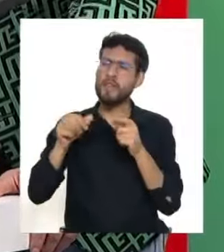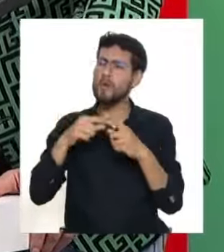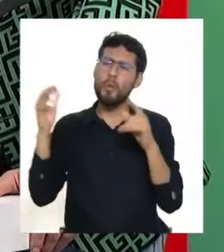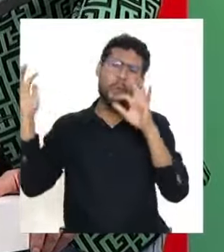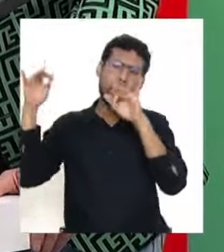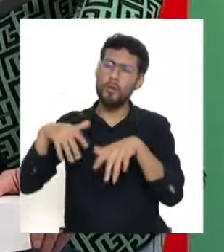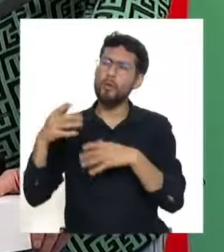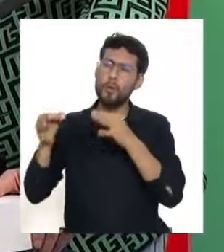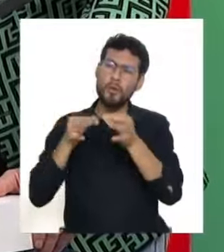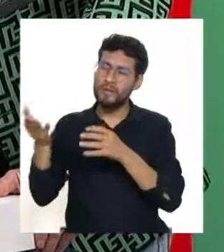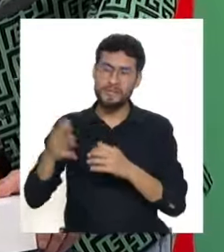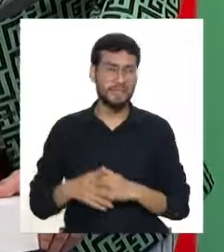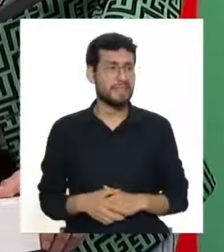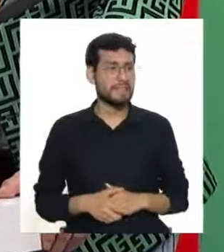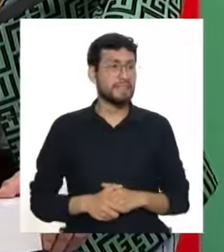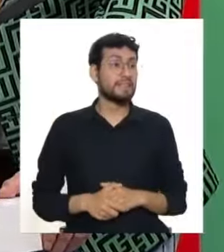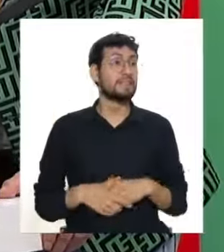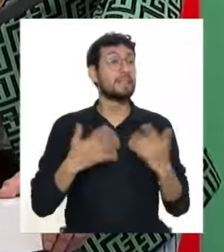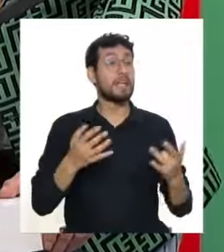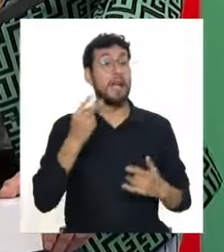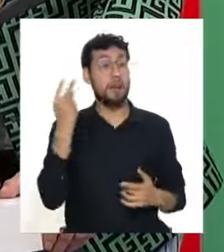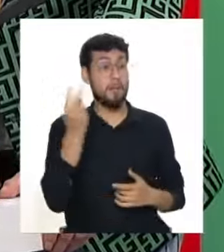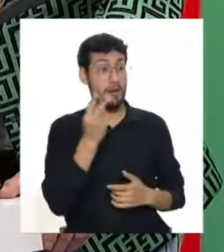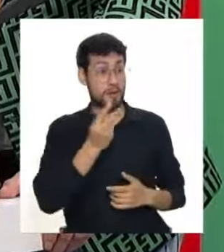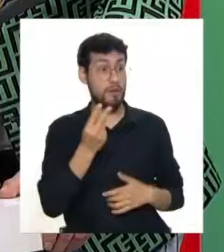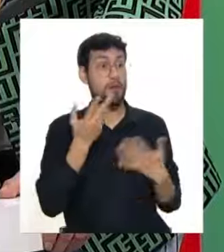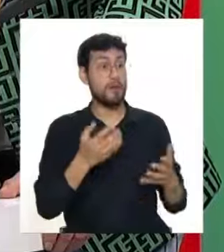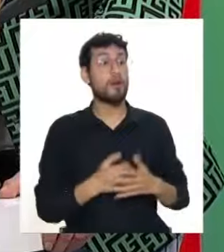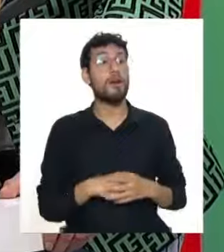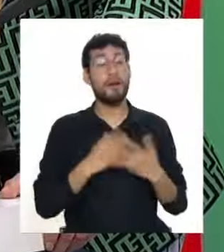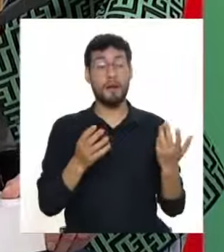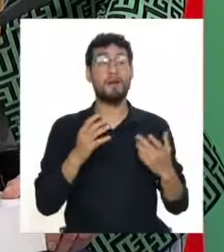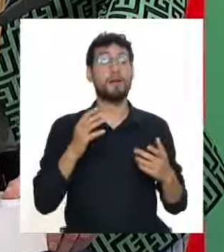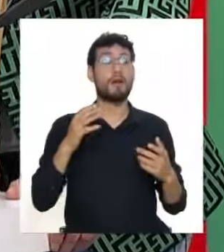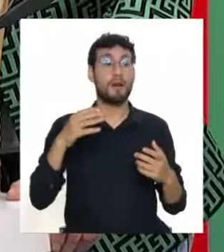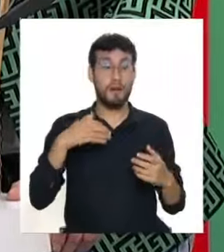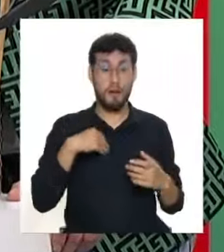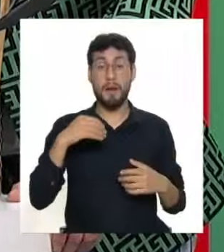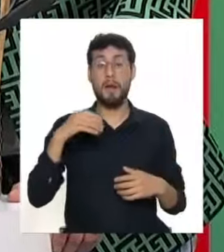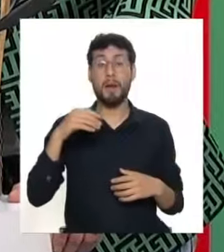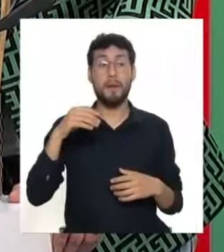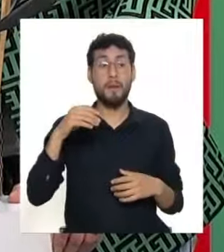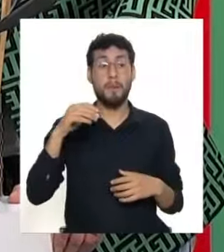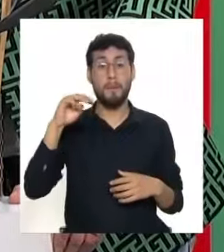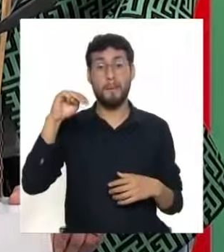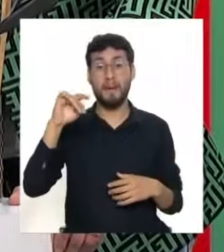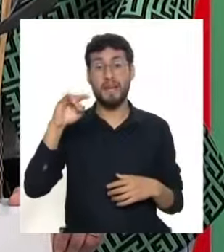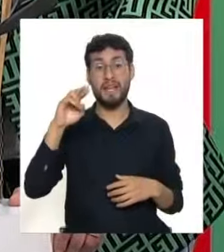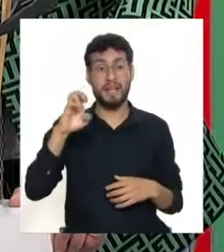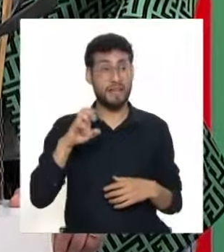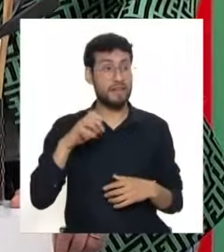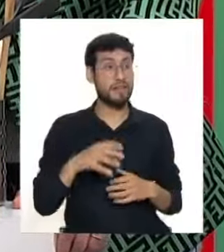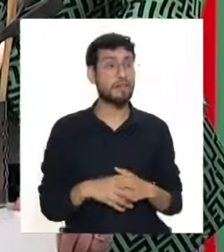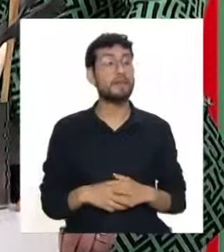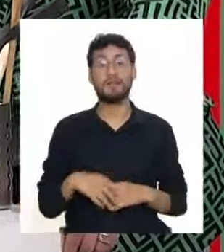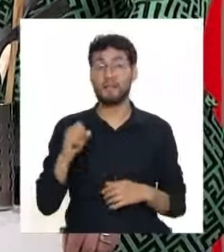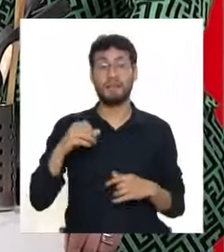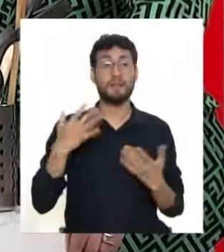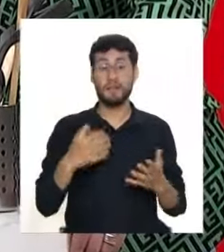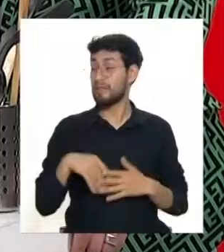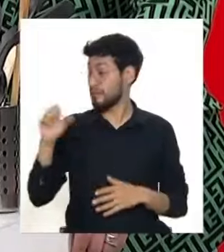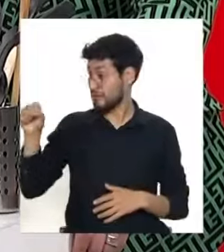van a estar? Cuéntanos un poquito. Bueno, el viernes estaremos junto a Miriam, la diva del merengue. Las chicas del CAN. Ajá. ¿Verdad